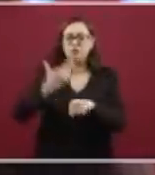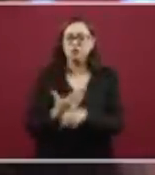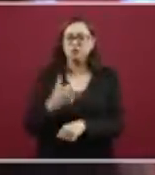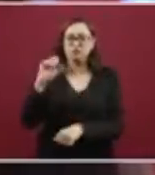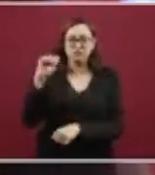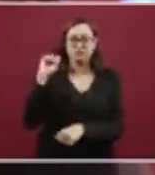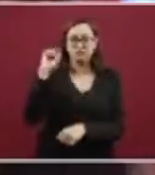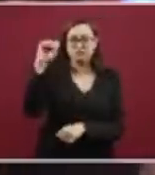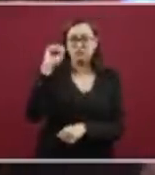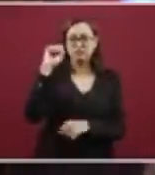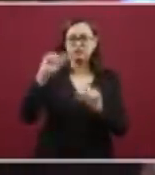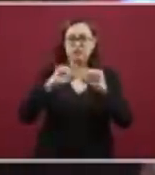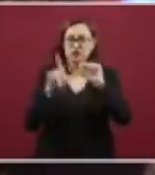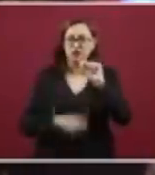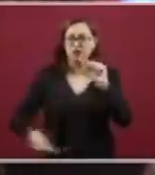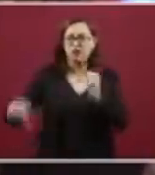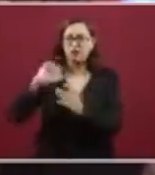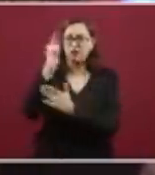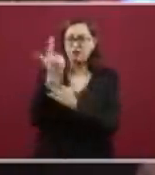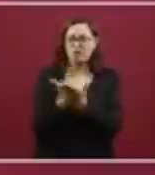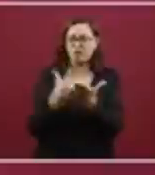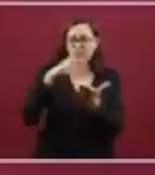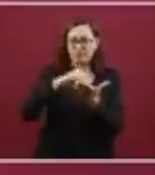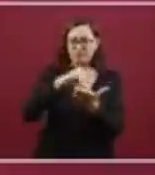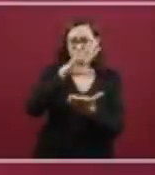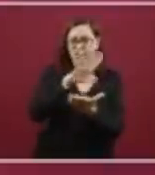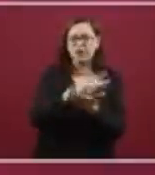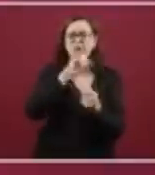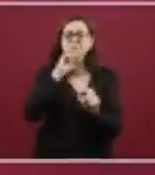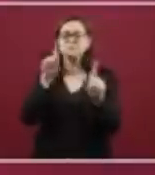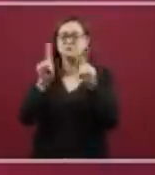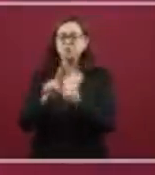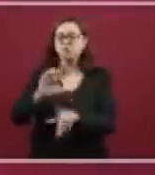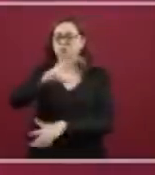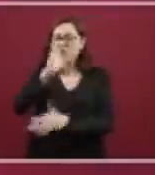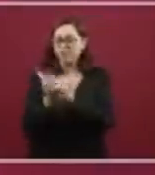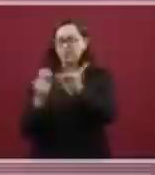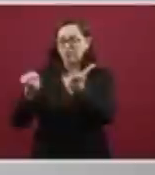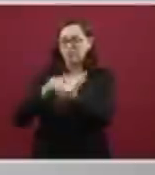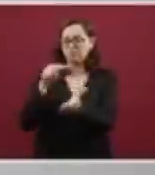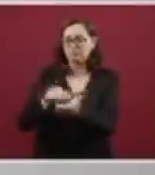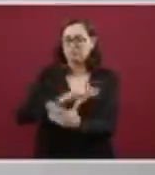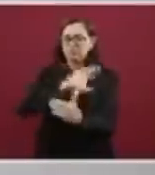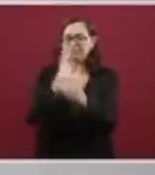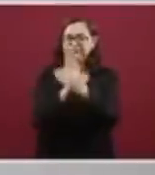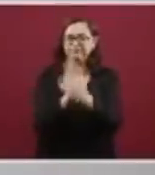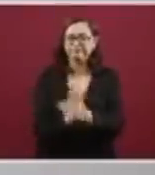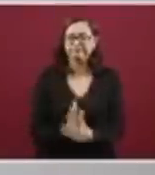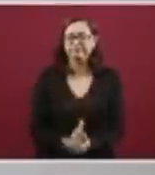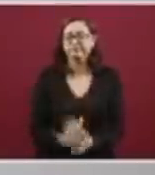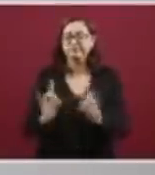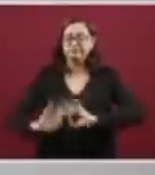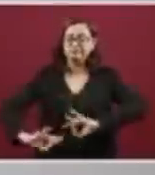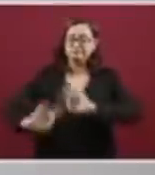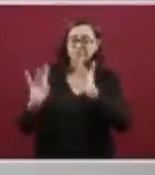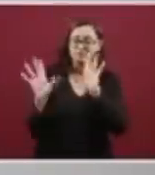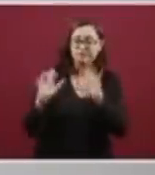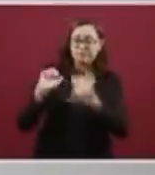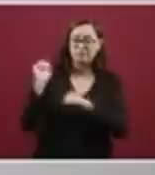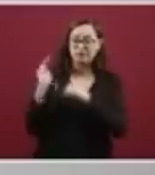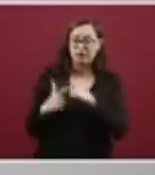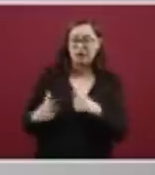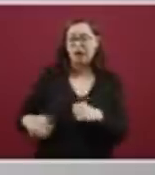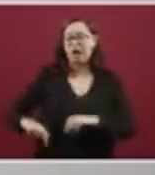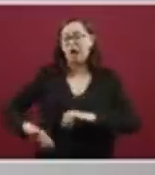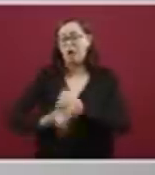sindicales de todo el país, del depósito de contratos colectivos, y de la conciliación en el caso federal,